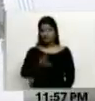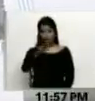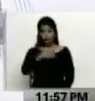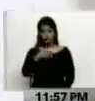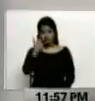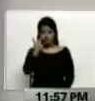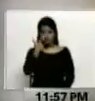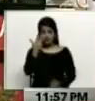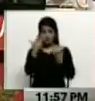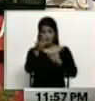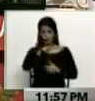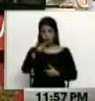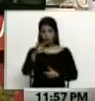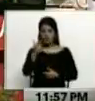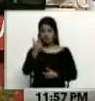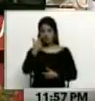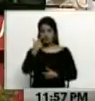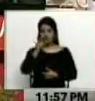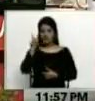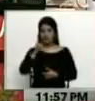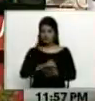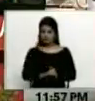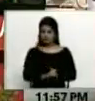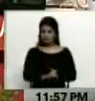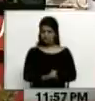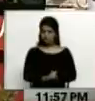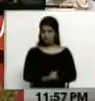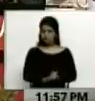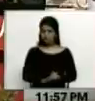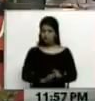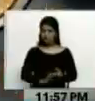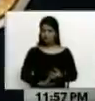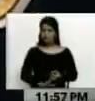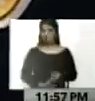Mira quieren V gente es cuálos dale